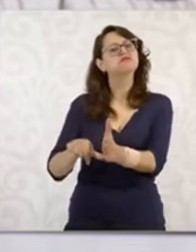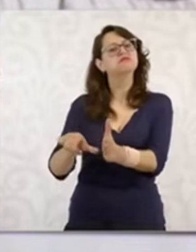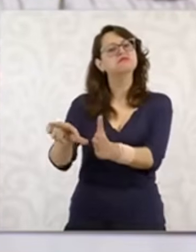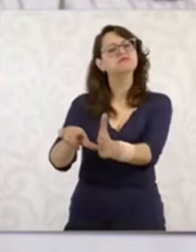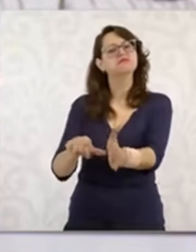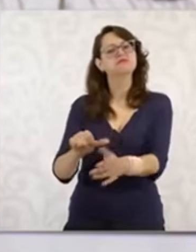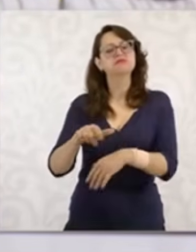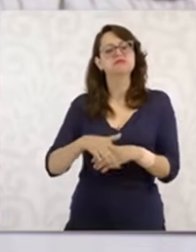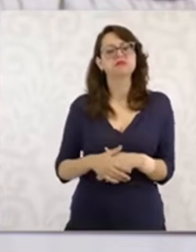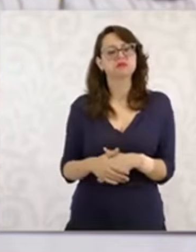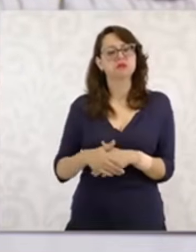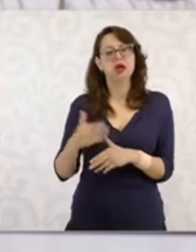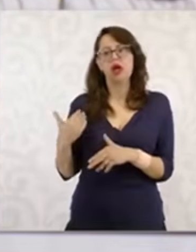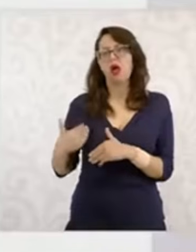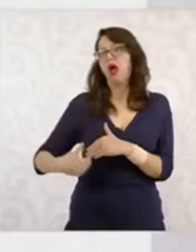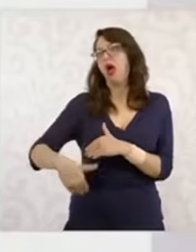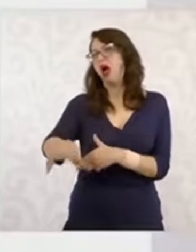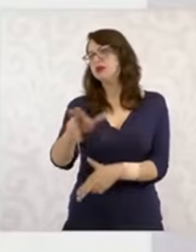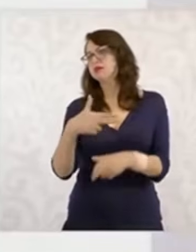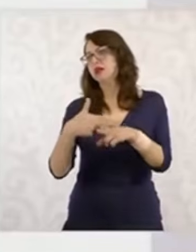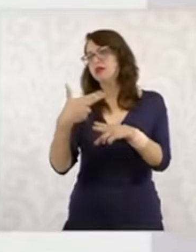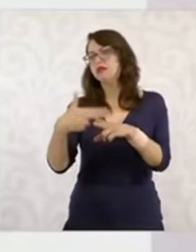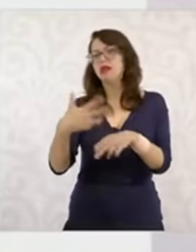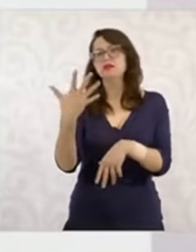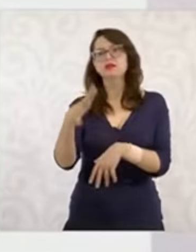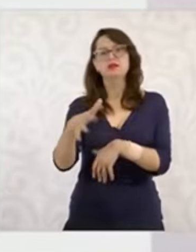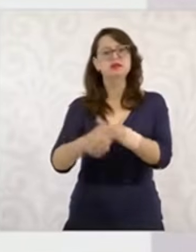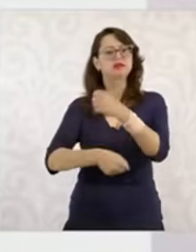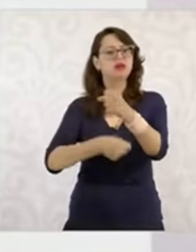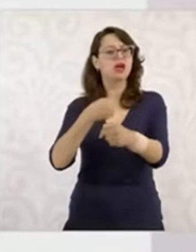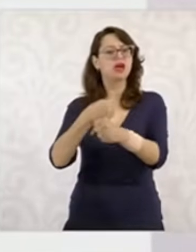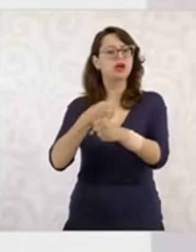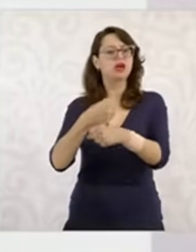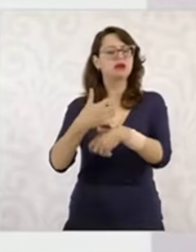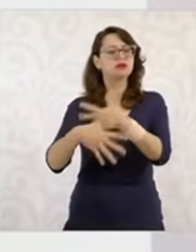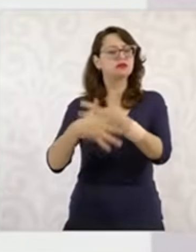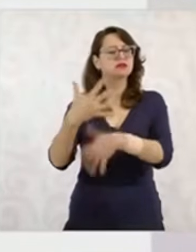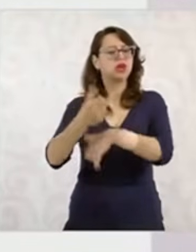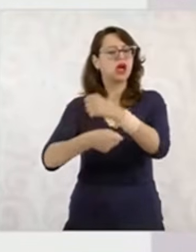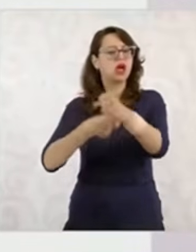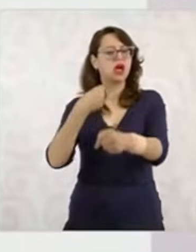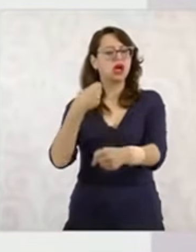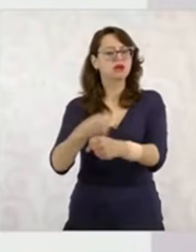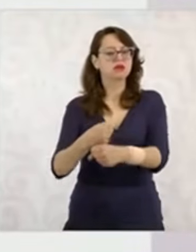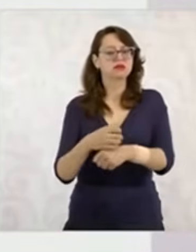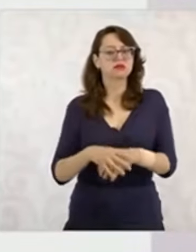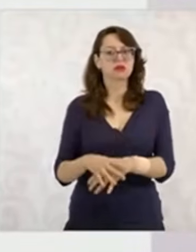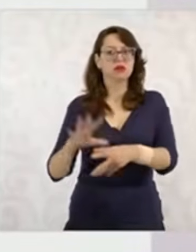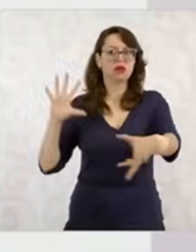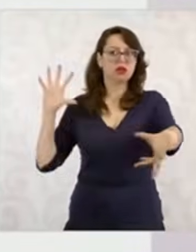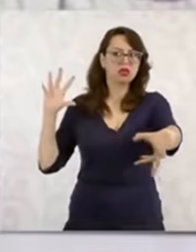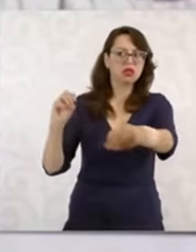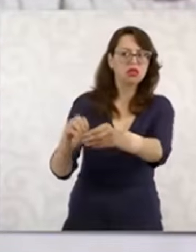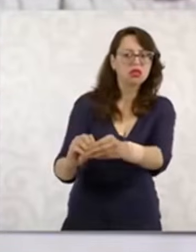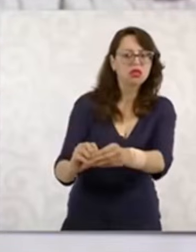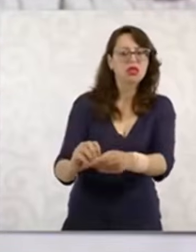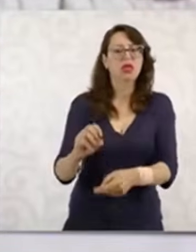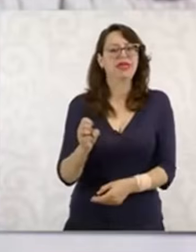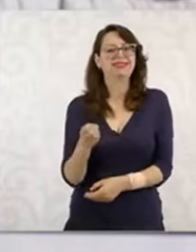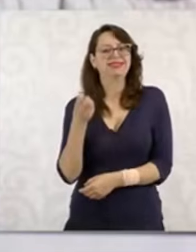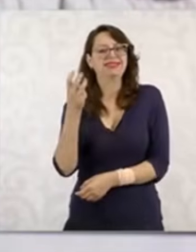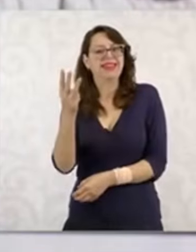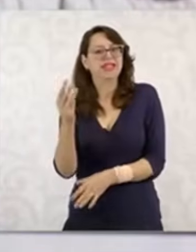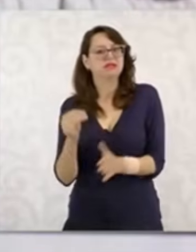por 10 años o 15 años. O sea, más de 3 millones de pesos